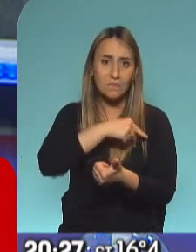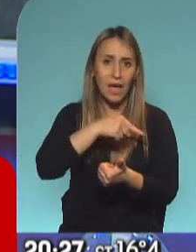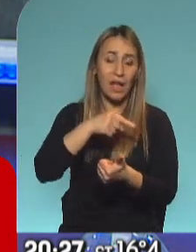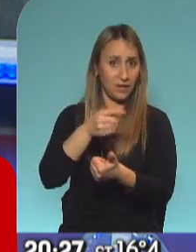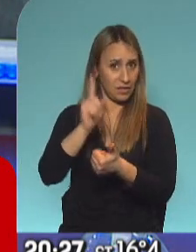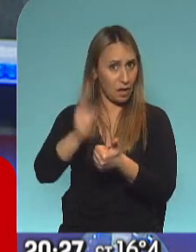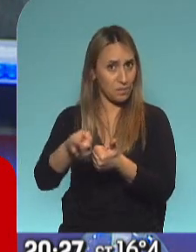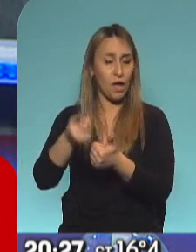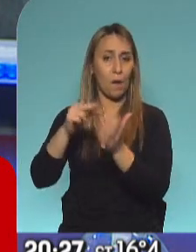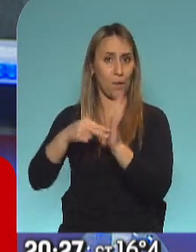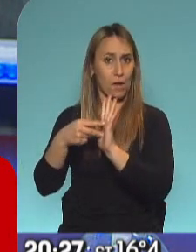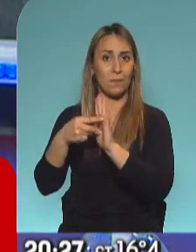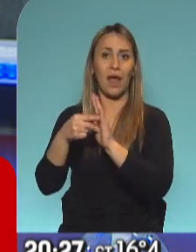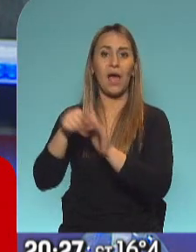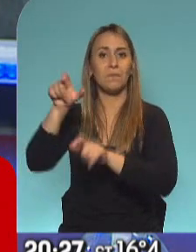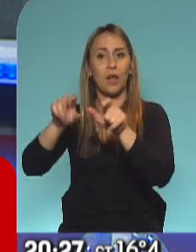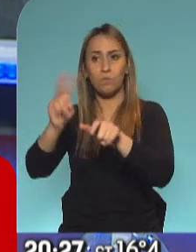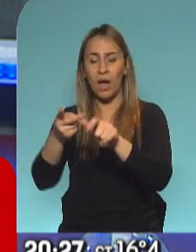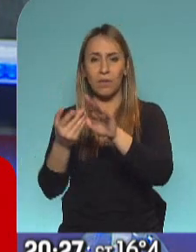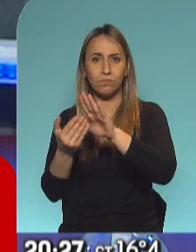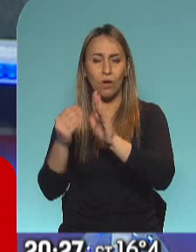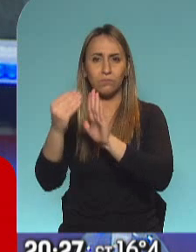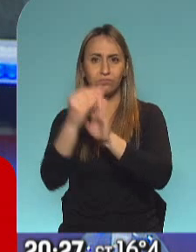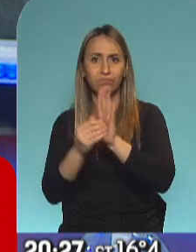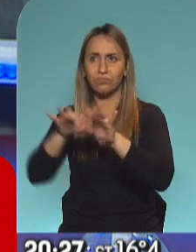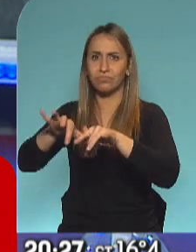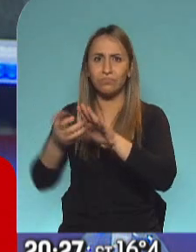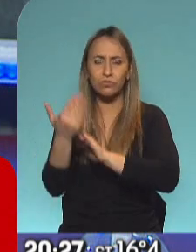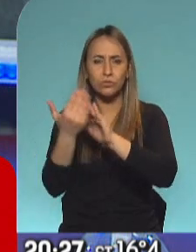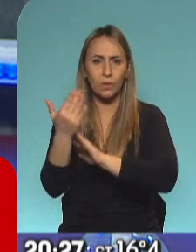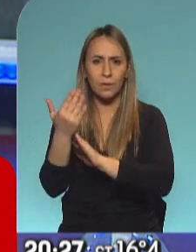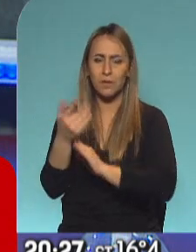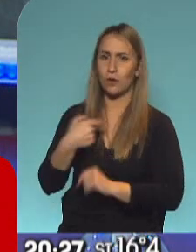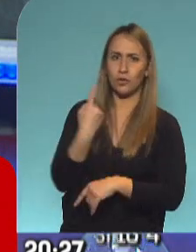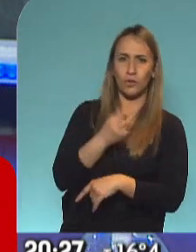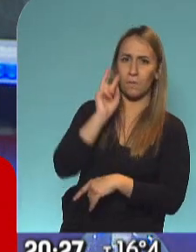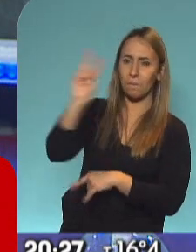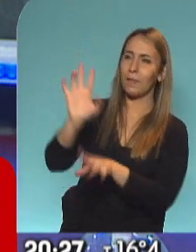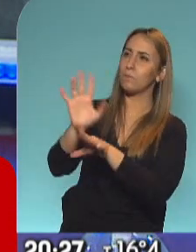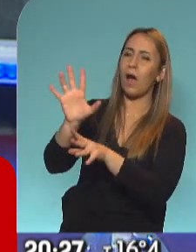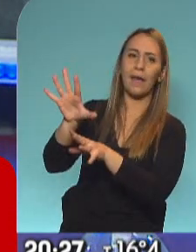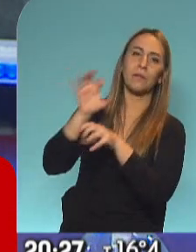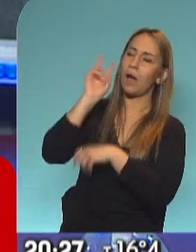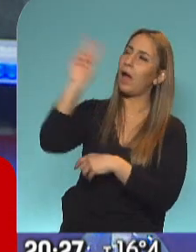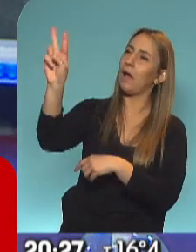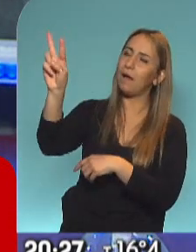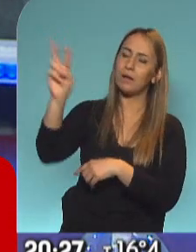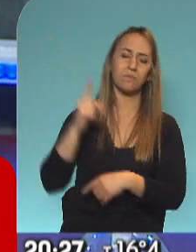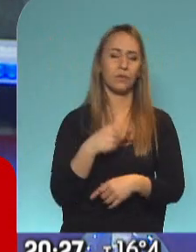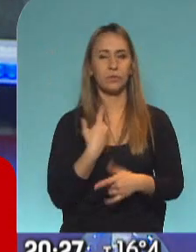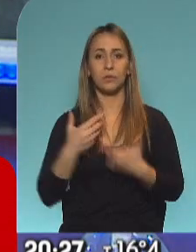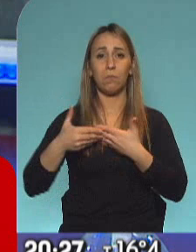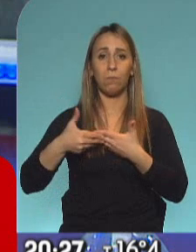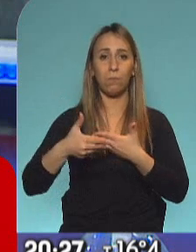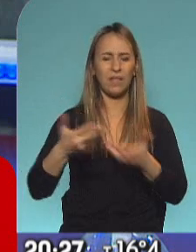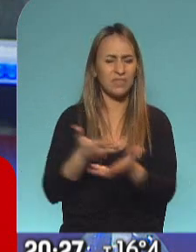registro de los fallecidos. Y nosotros vimos eso con anticipación. ¿No le parece un poco largo el tiempo que tardamos en desarrollar